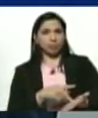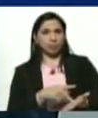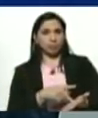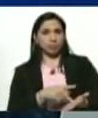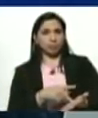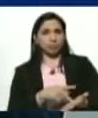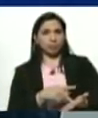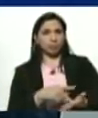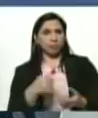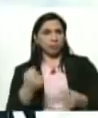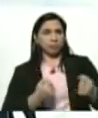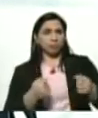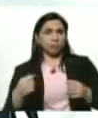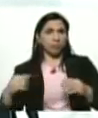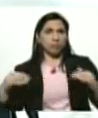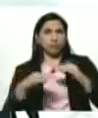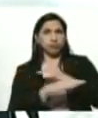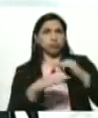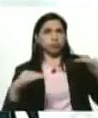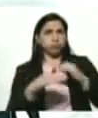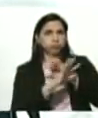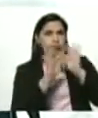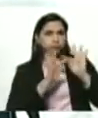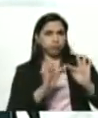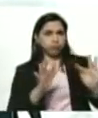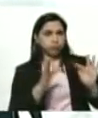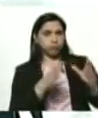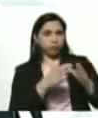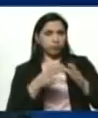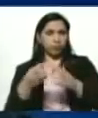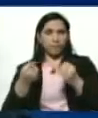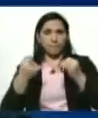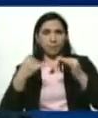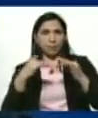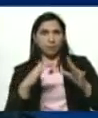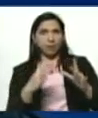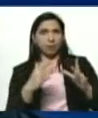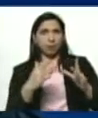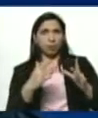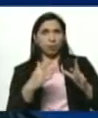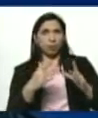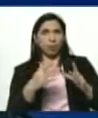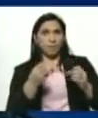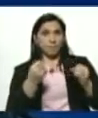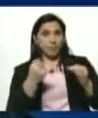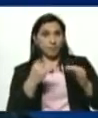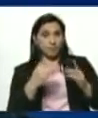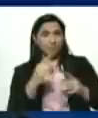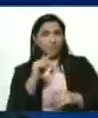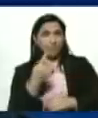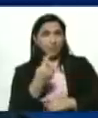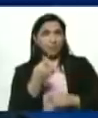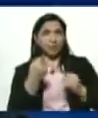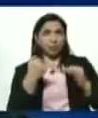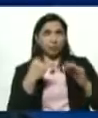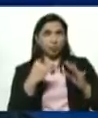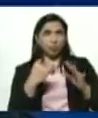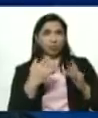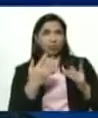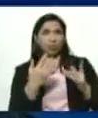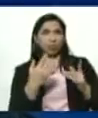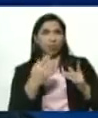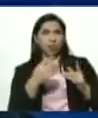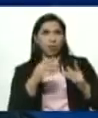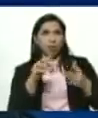vehículos de manera ordenada los primeros números en la placa el primer número que se lee de derecha a izquierda es el